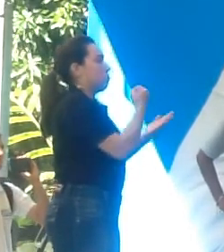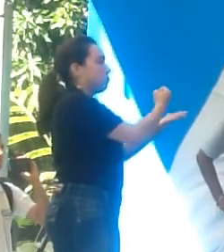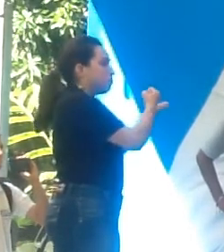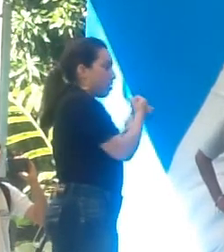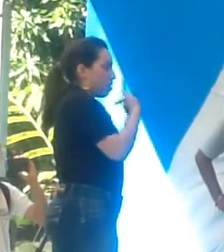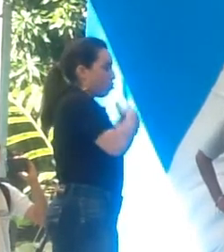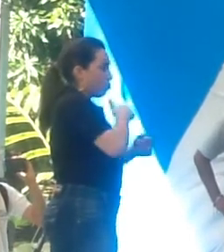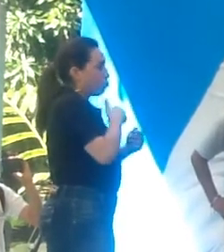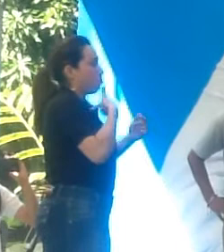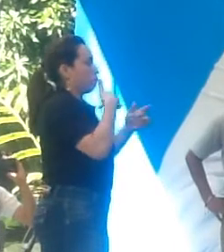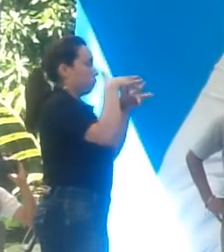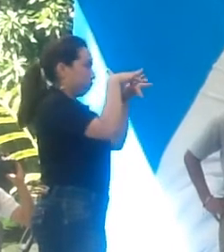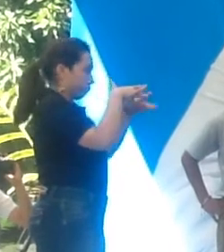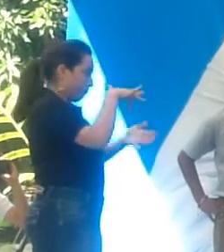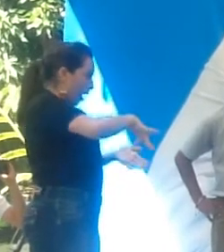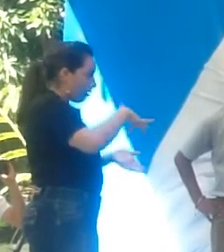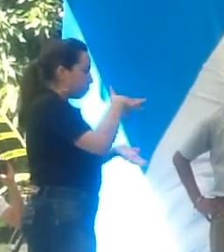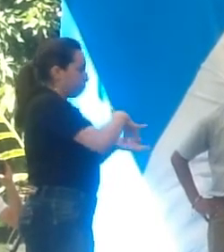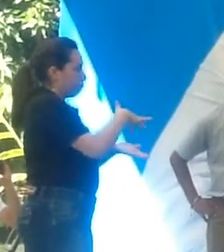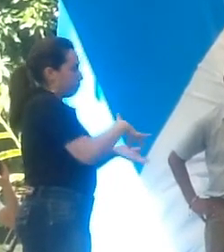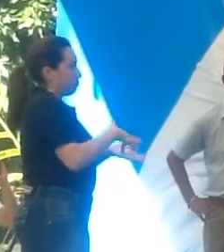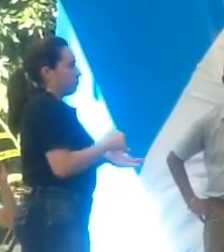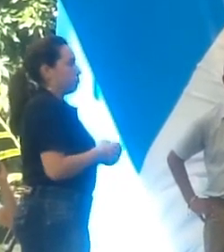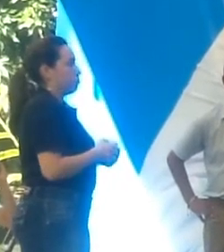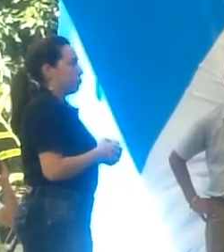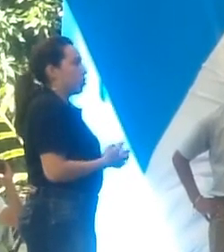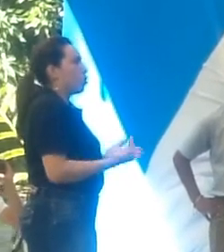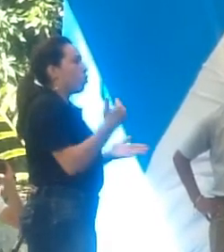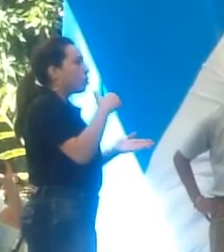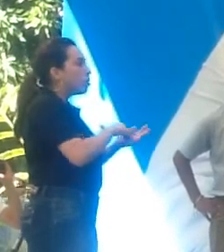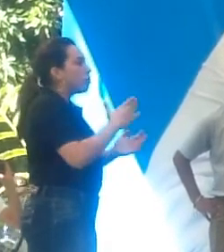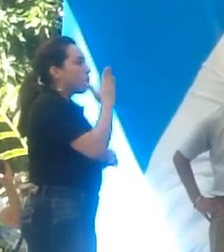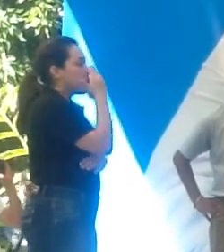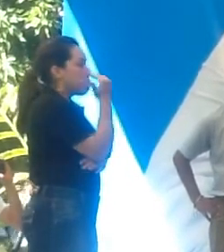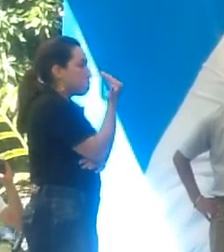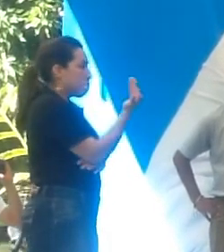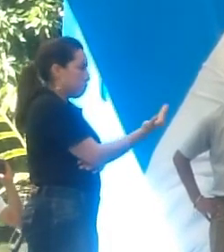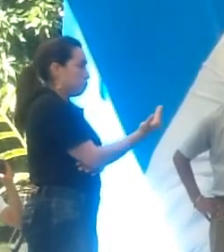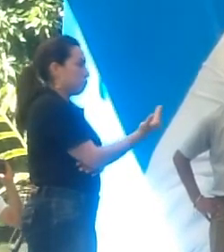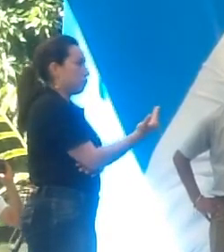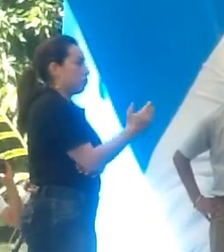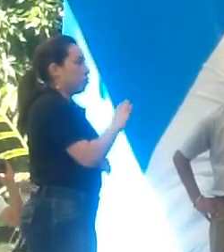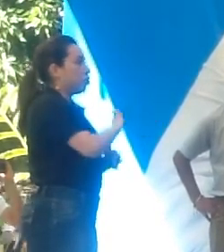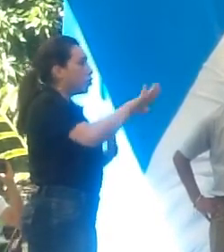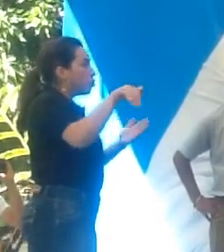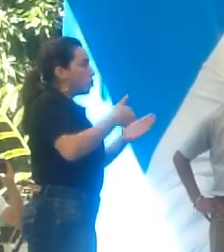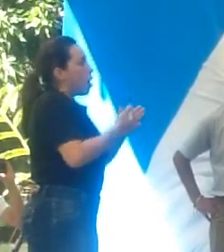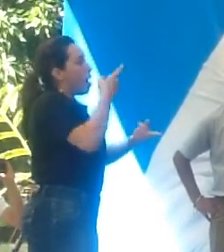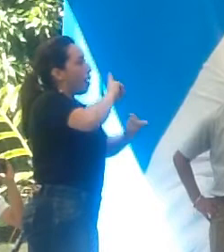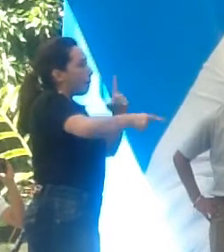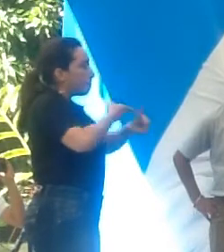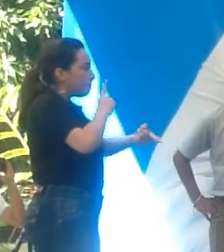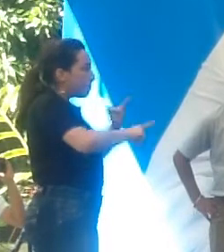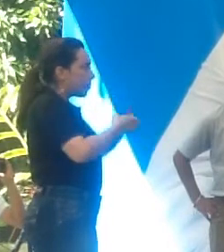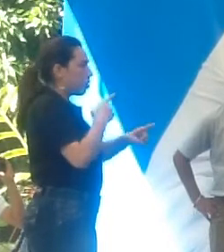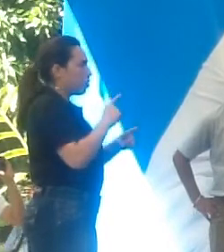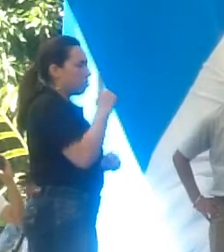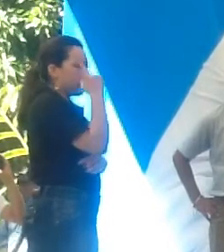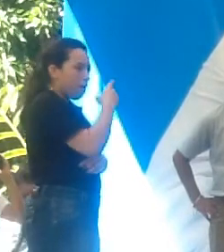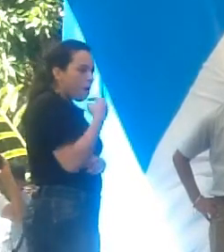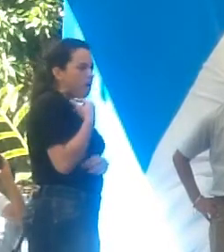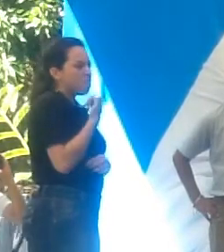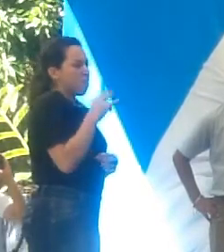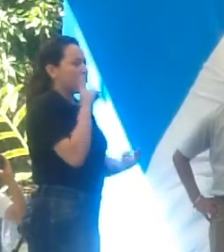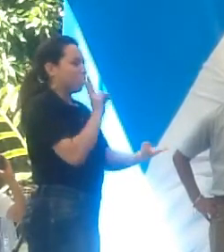aquí presentes una vez más en frente de tantos amigos, de tantas caras conocidas,